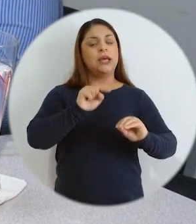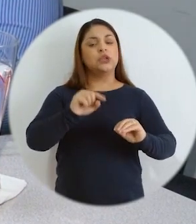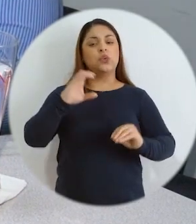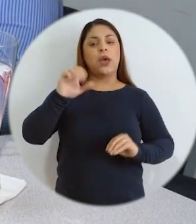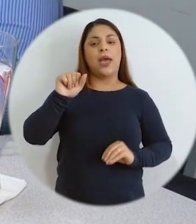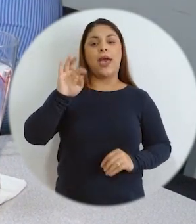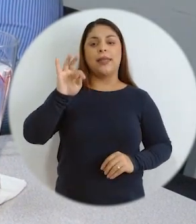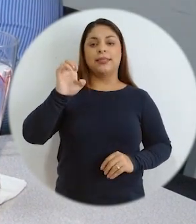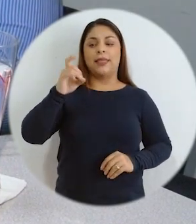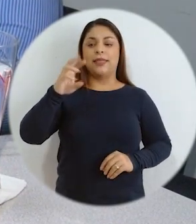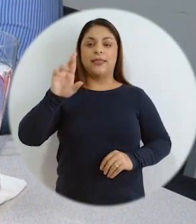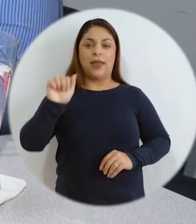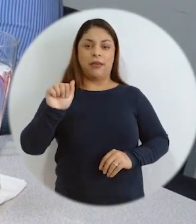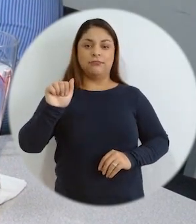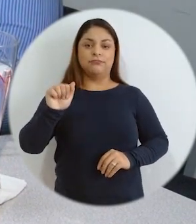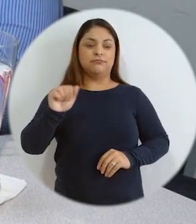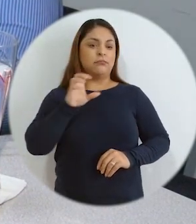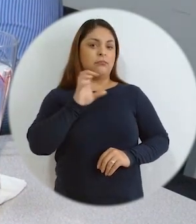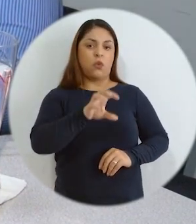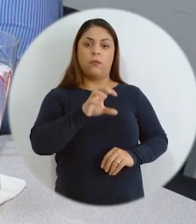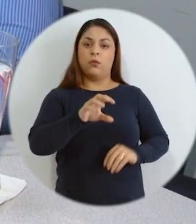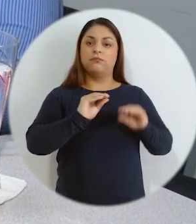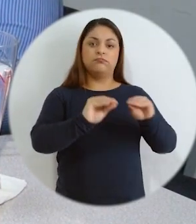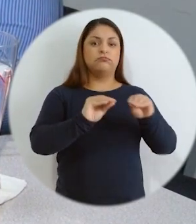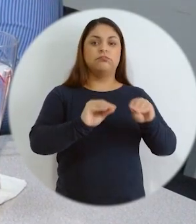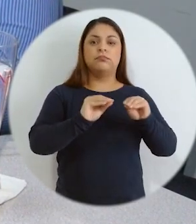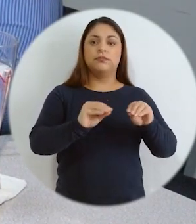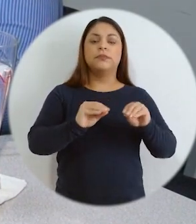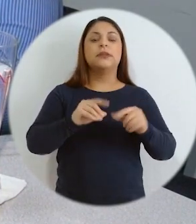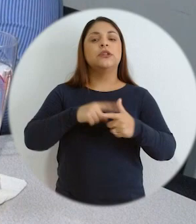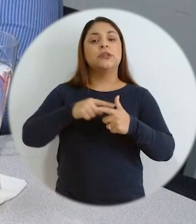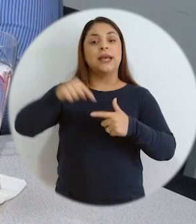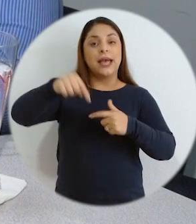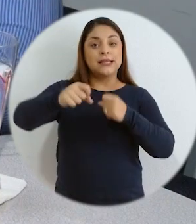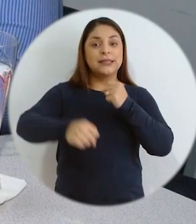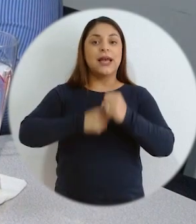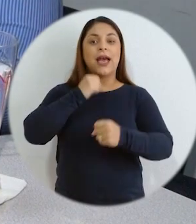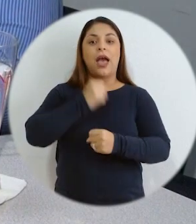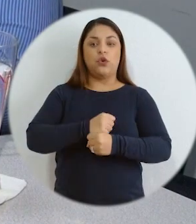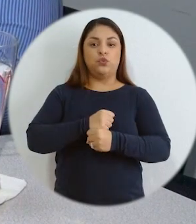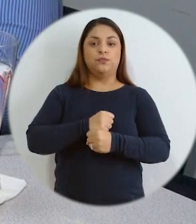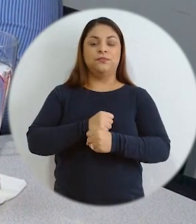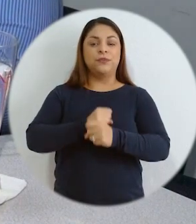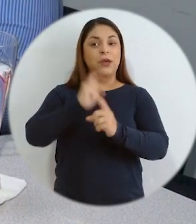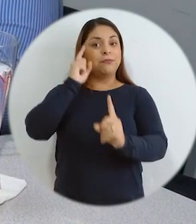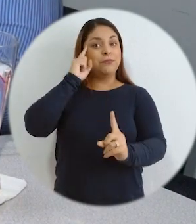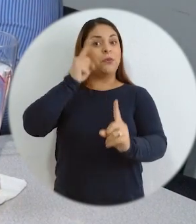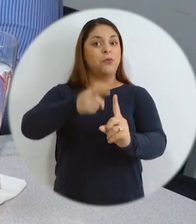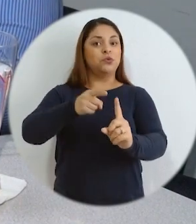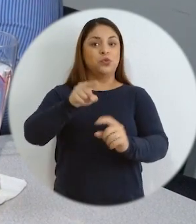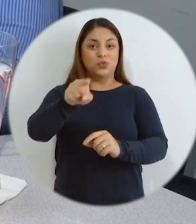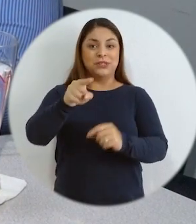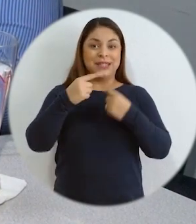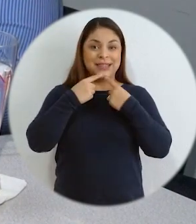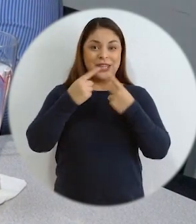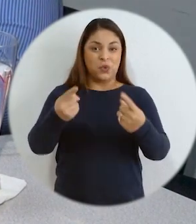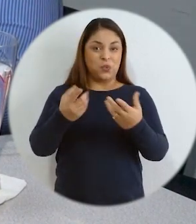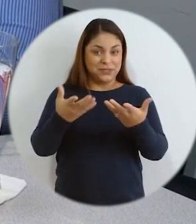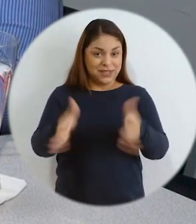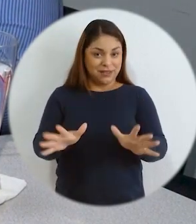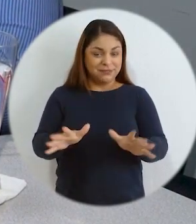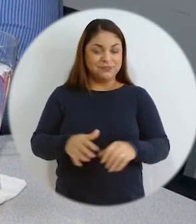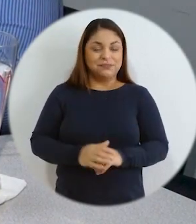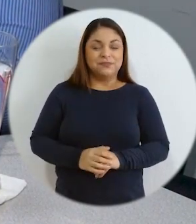naturaleza académica. Es una cátedra de naturaleza académica. Entonces, para este año, a propósito